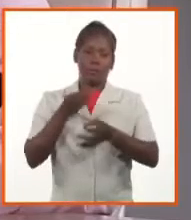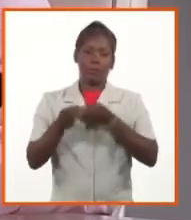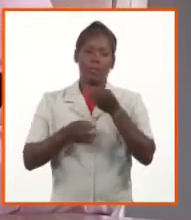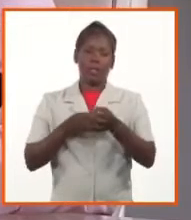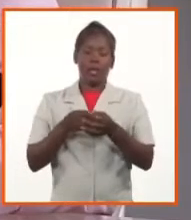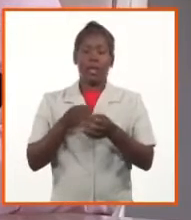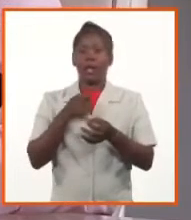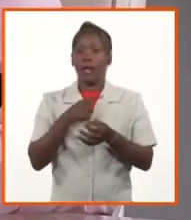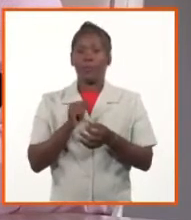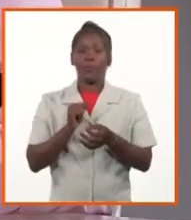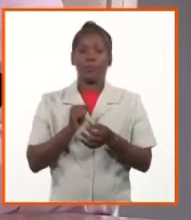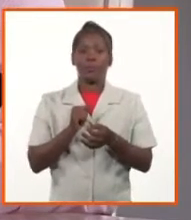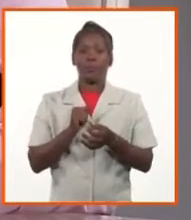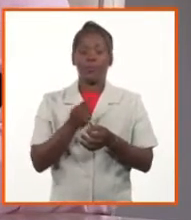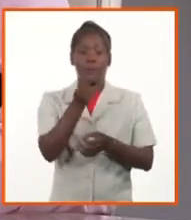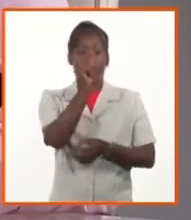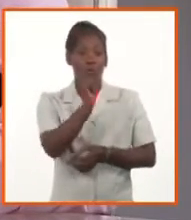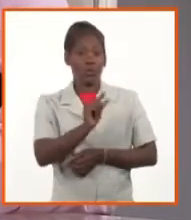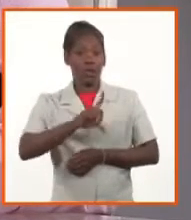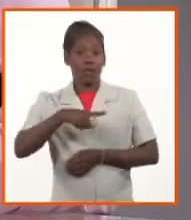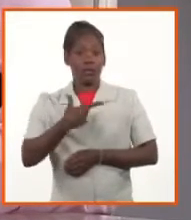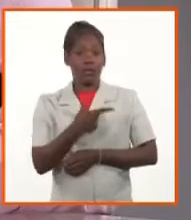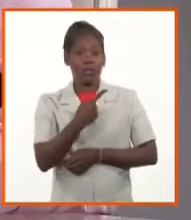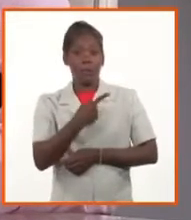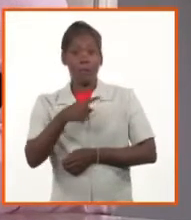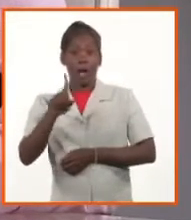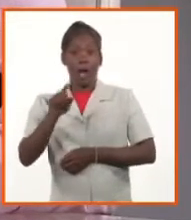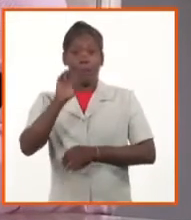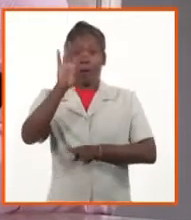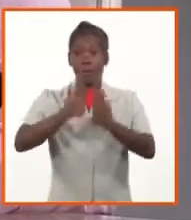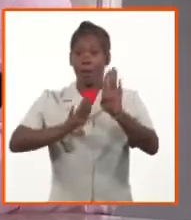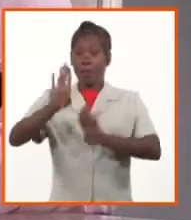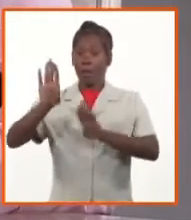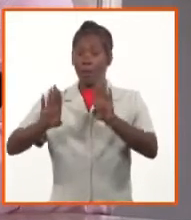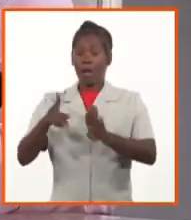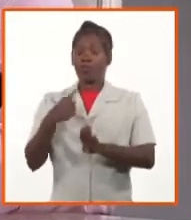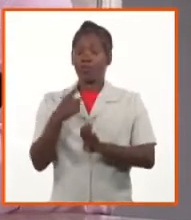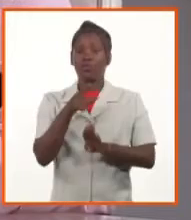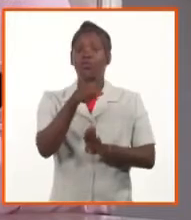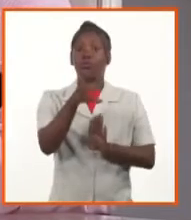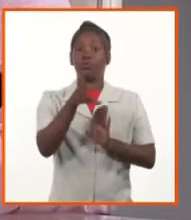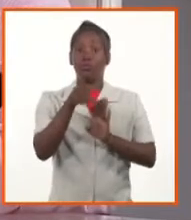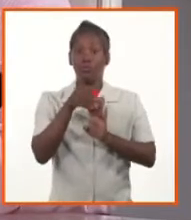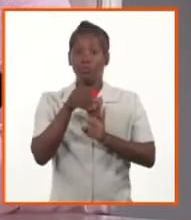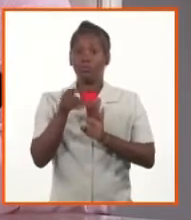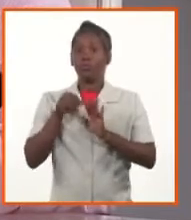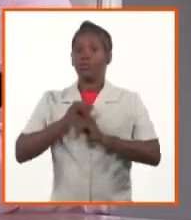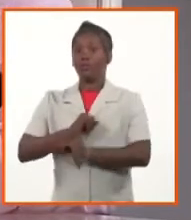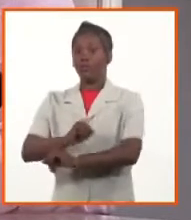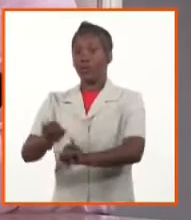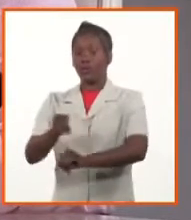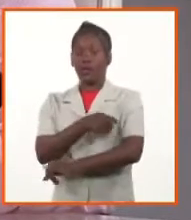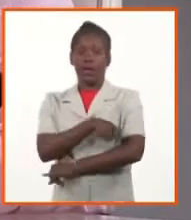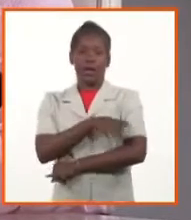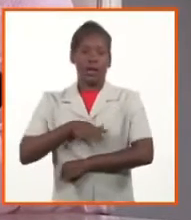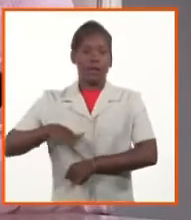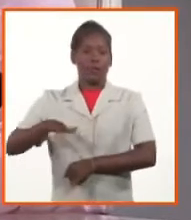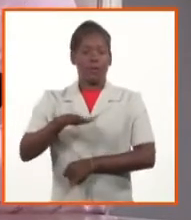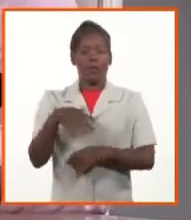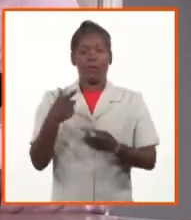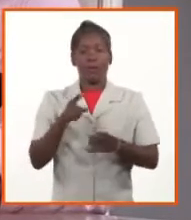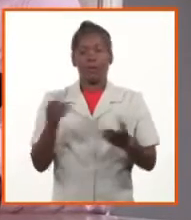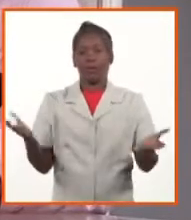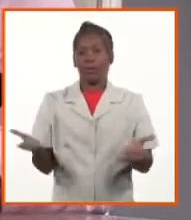promoción, sino es un programa también de pensamiento, porque gira en torno a un tema de interés para los jóvenes artistas. Y a partir de